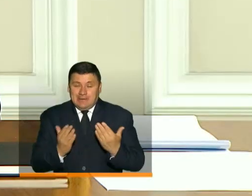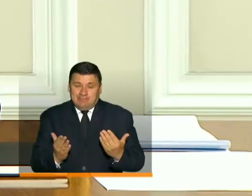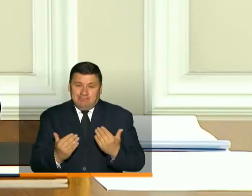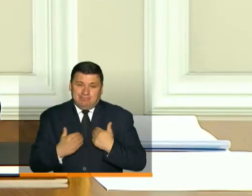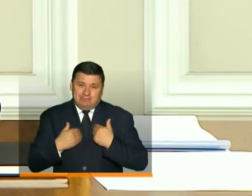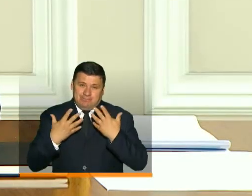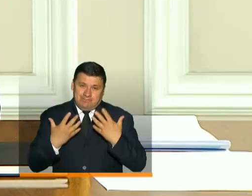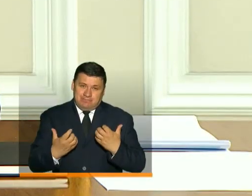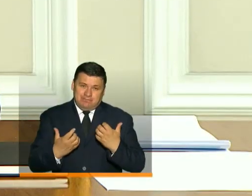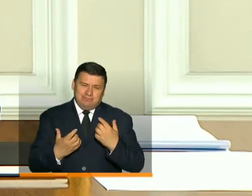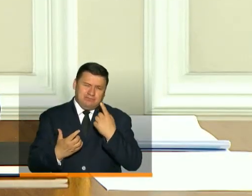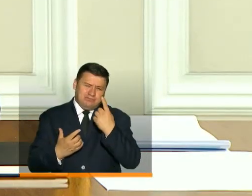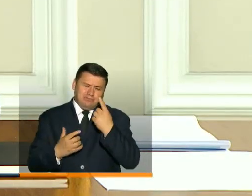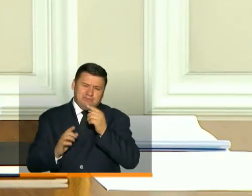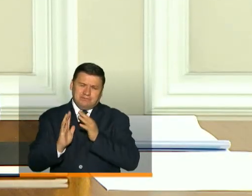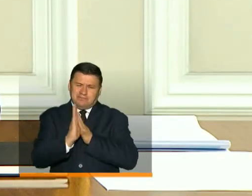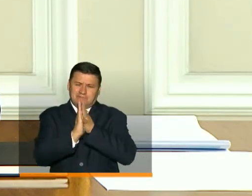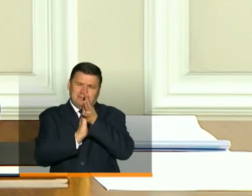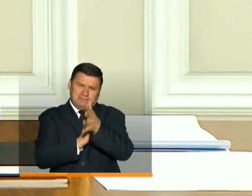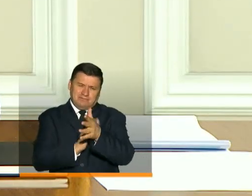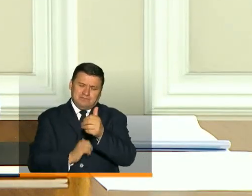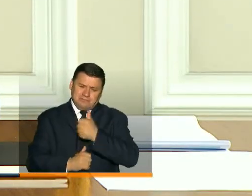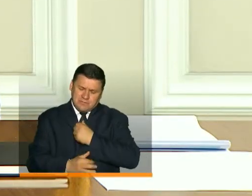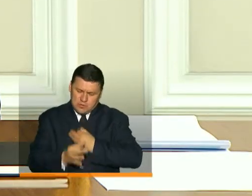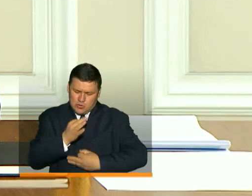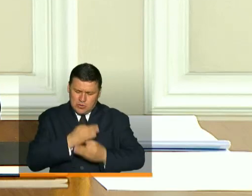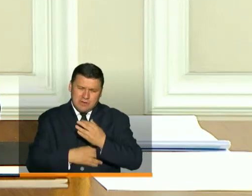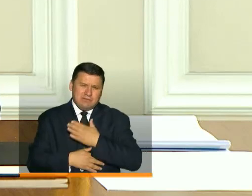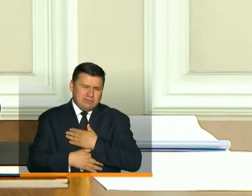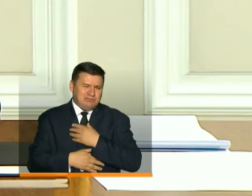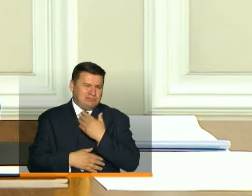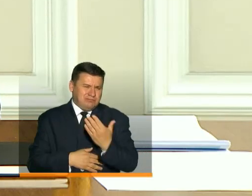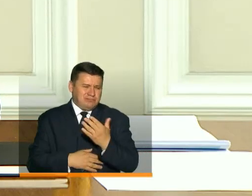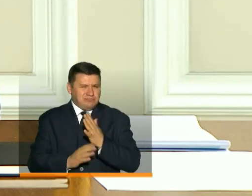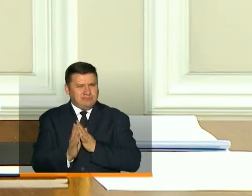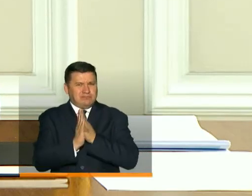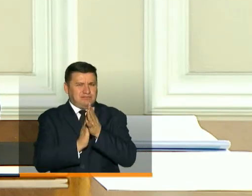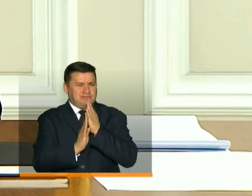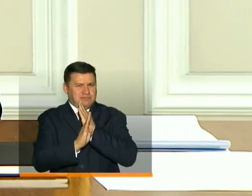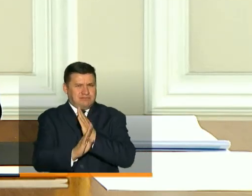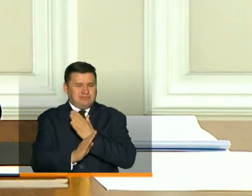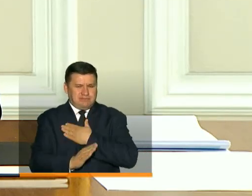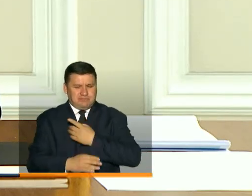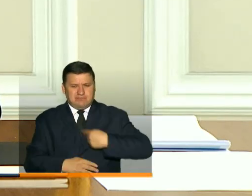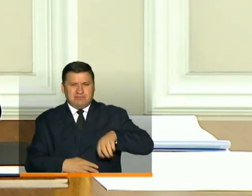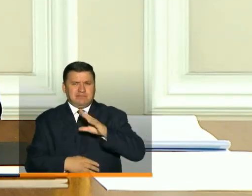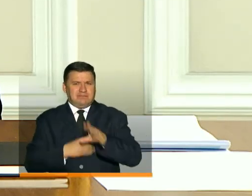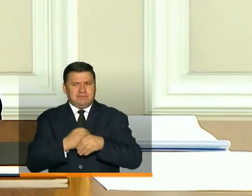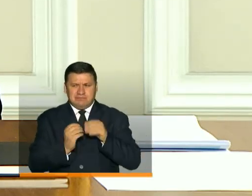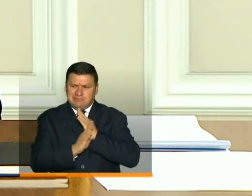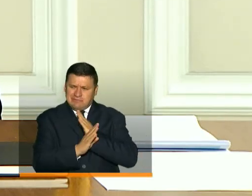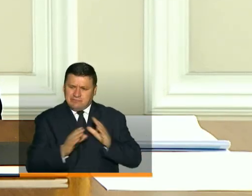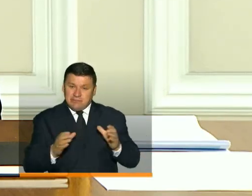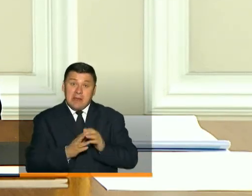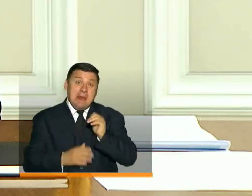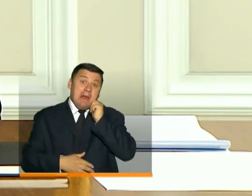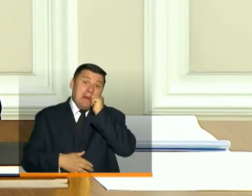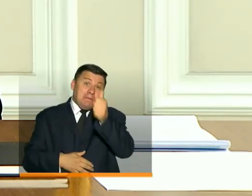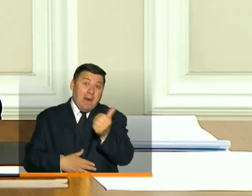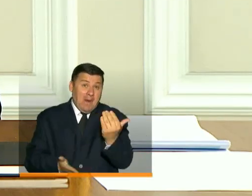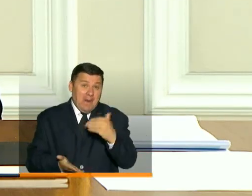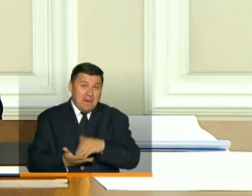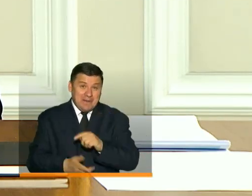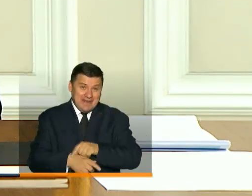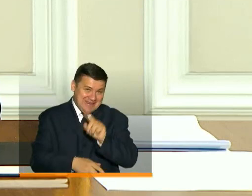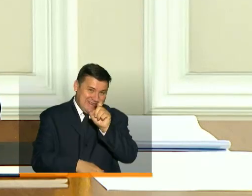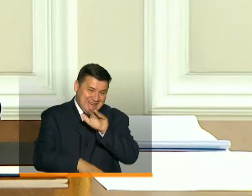Yo quisiera dejarlos con un mensaje de autocuidado, con ese mensaje de protegernos para proteger a los demás. Y mañana estaremos con ustedes